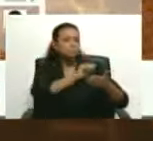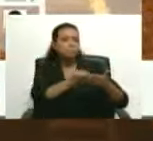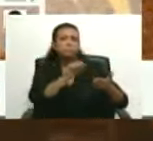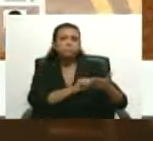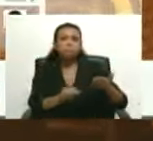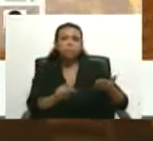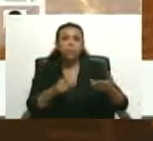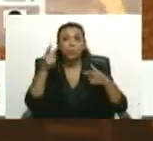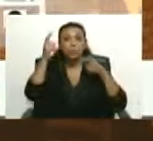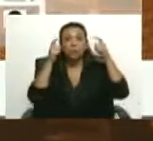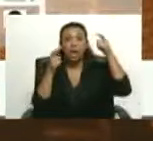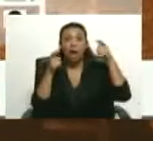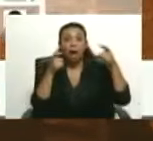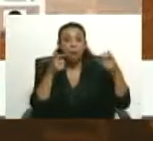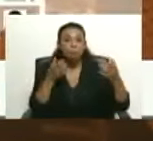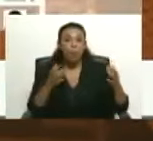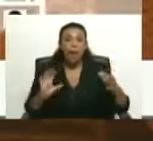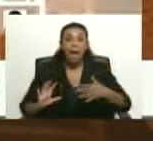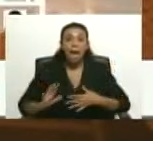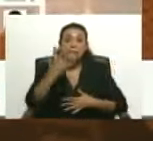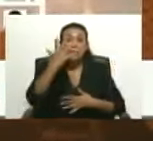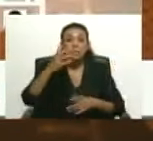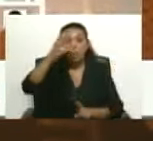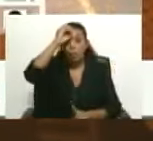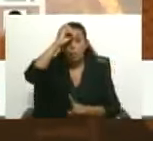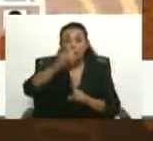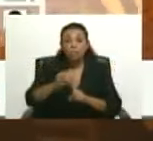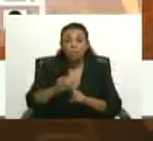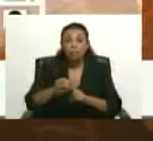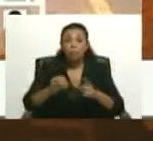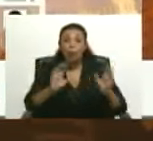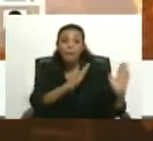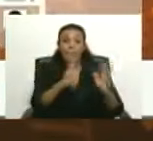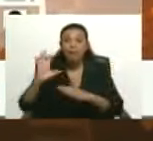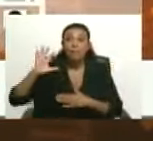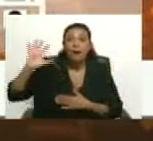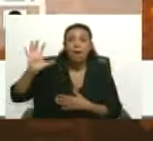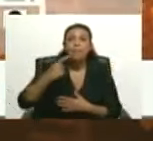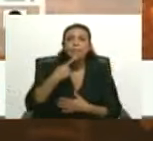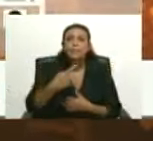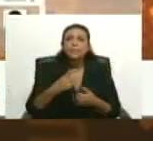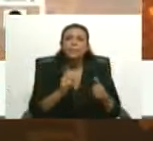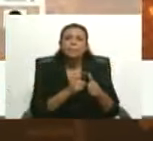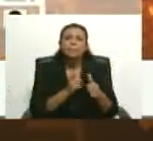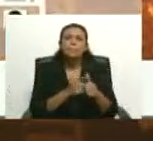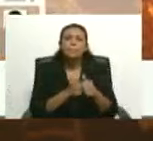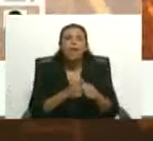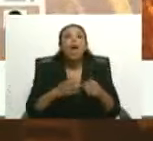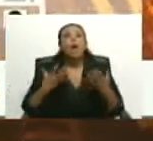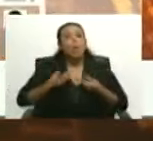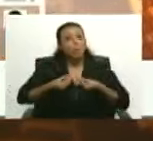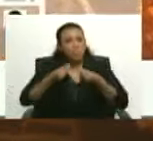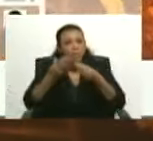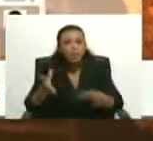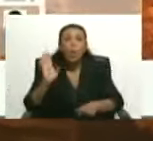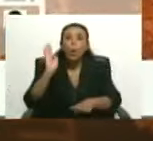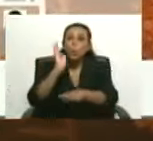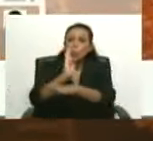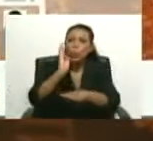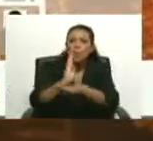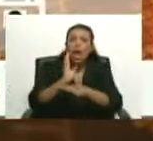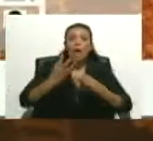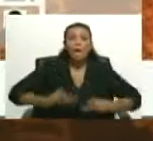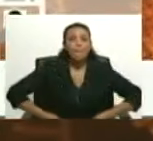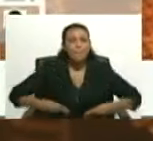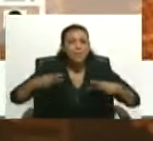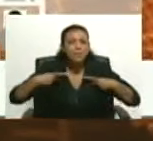Cuando el comandante Chávez lanzó este quinto objetivo histórico, que dice contribuir con la preservación de la vida en